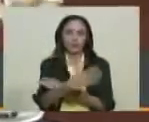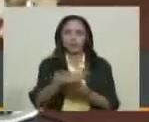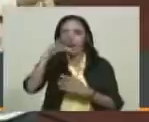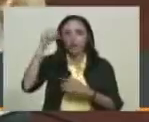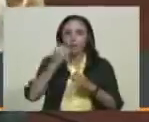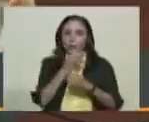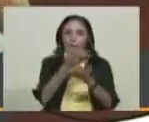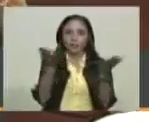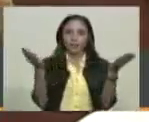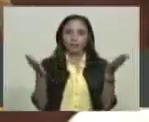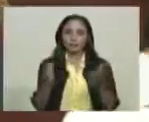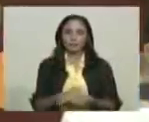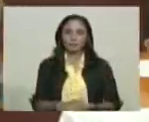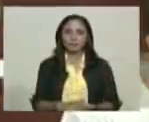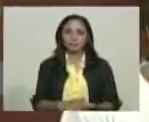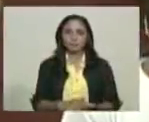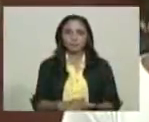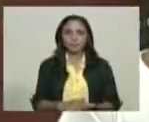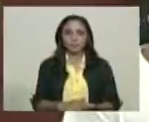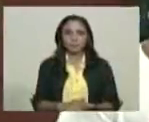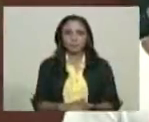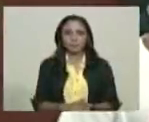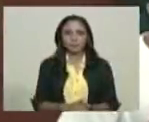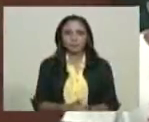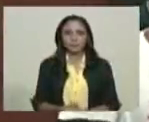bendiga y los proteja.